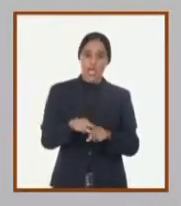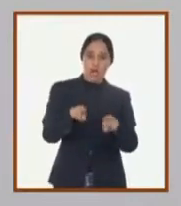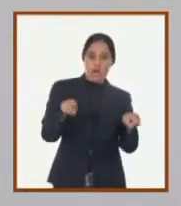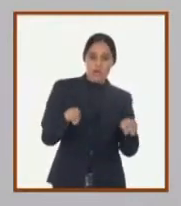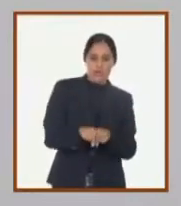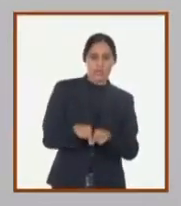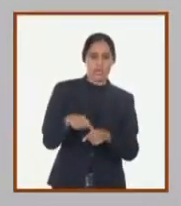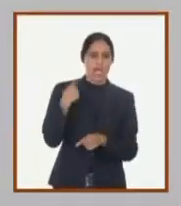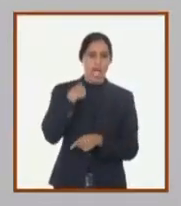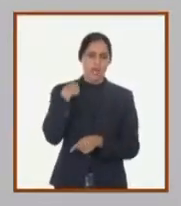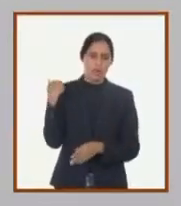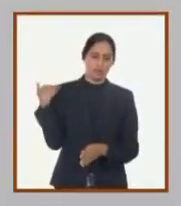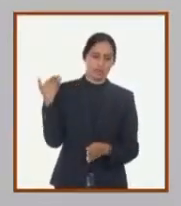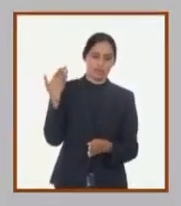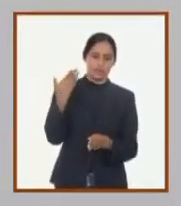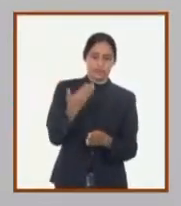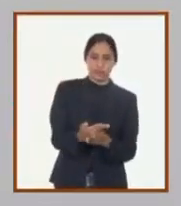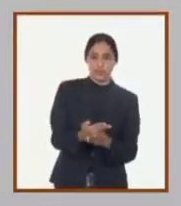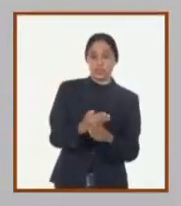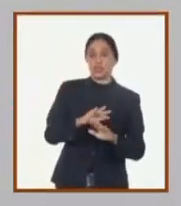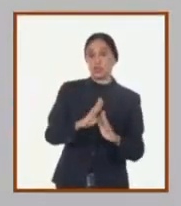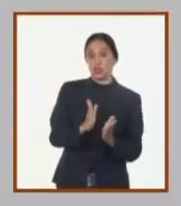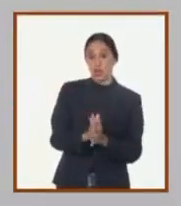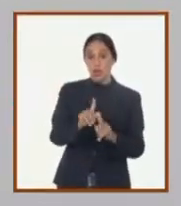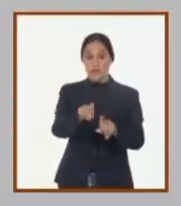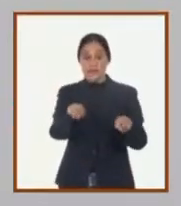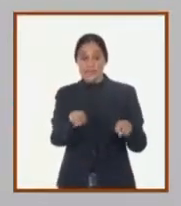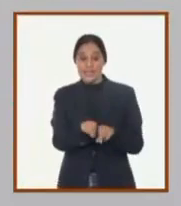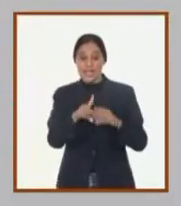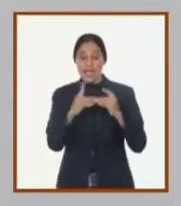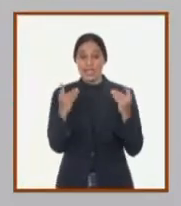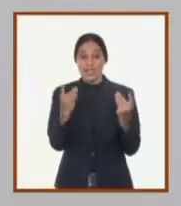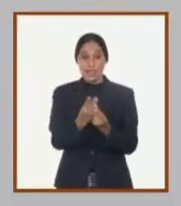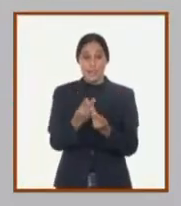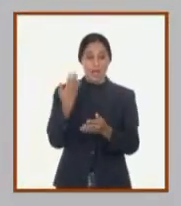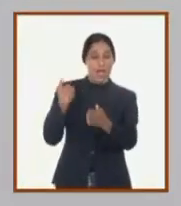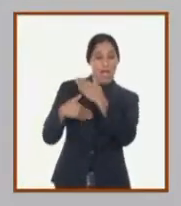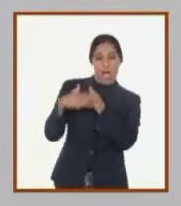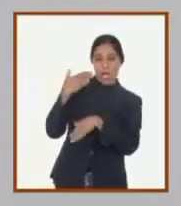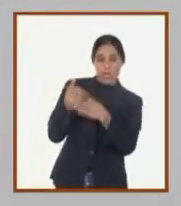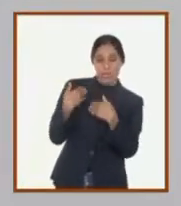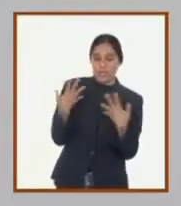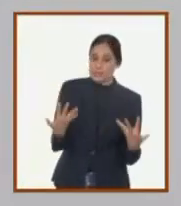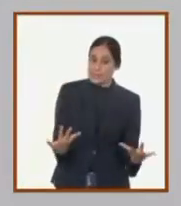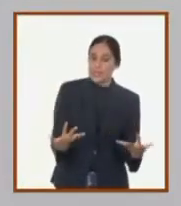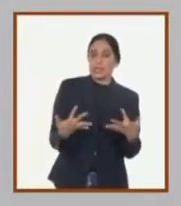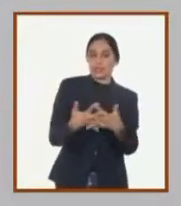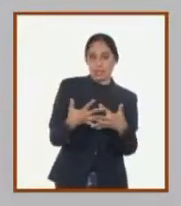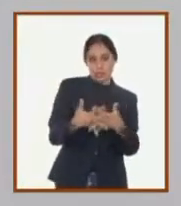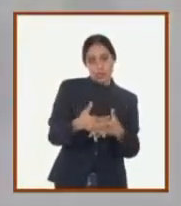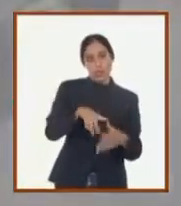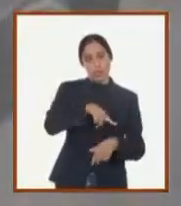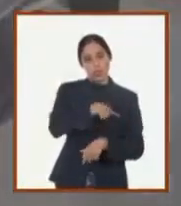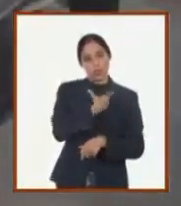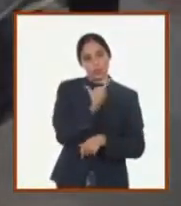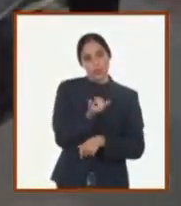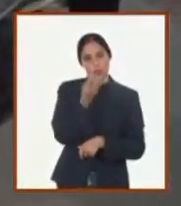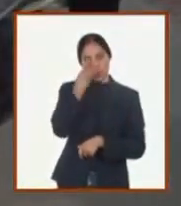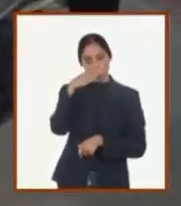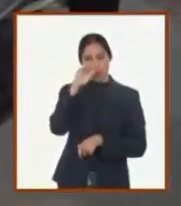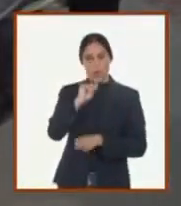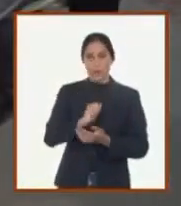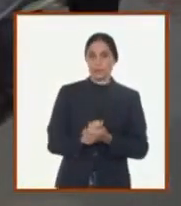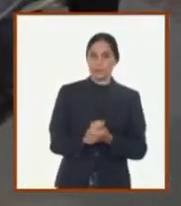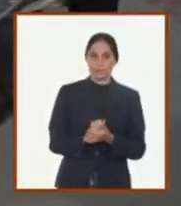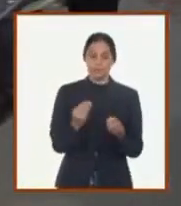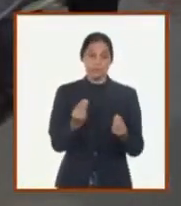muchos años y la oficina tuvo des la época de Celia muchos vínculos con la intelectualidad cubana sobre todo con Los